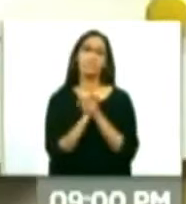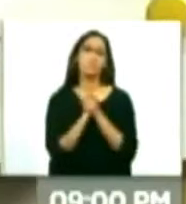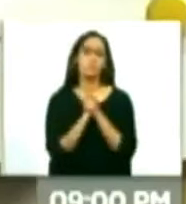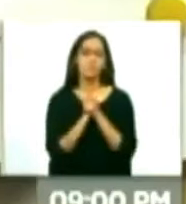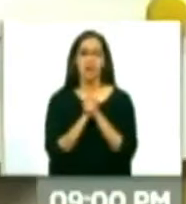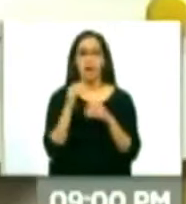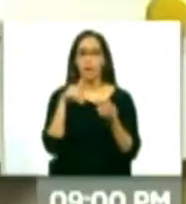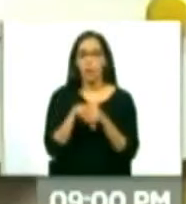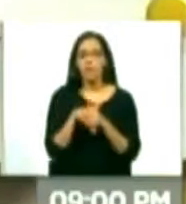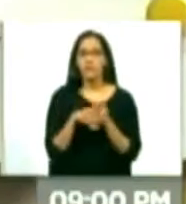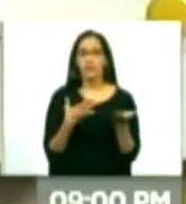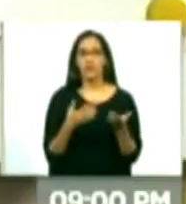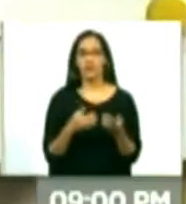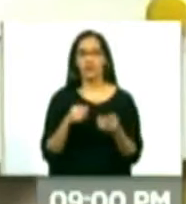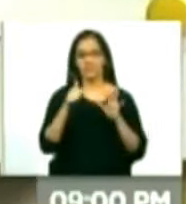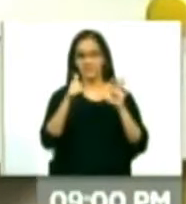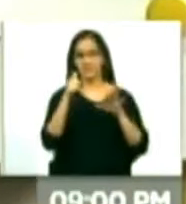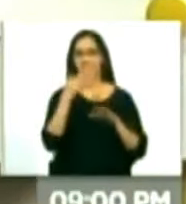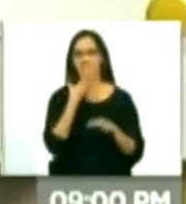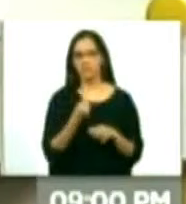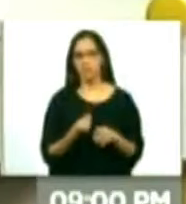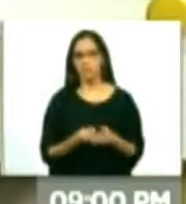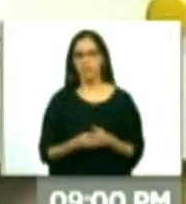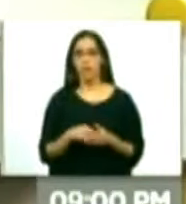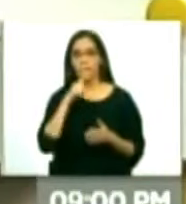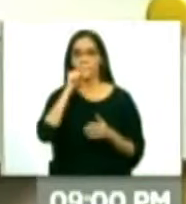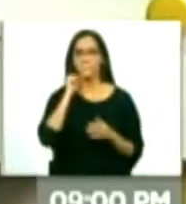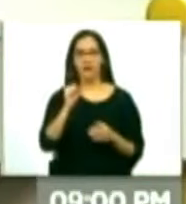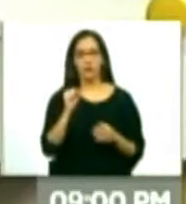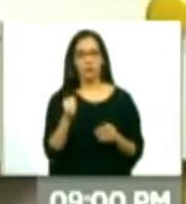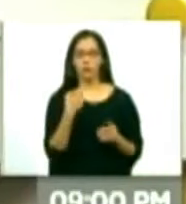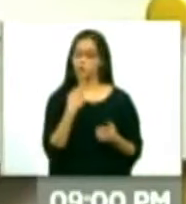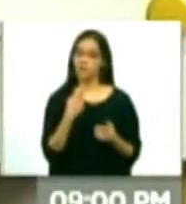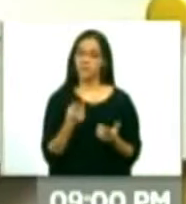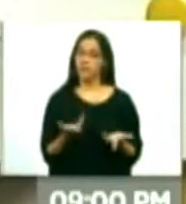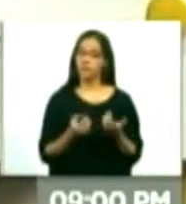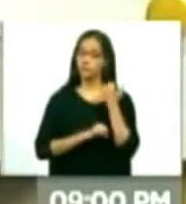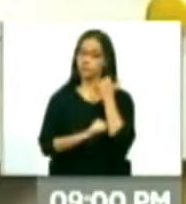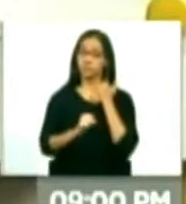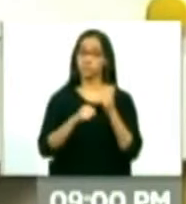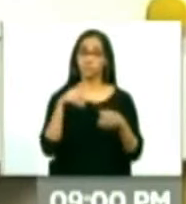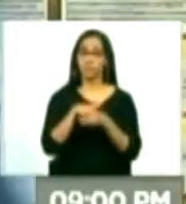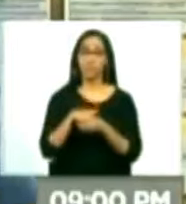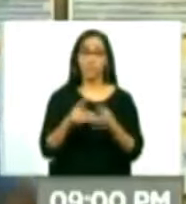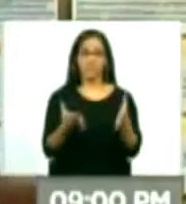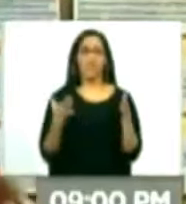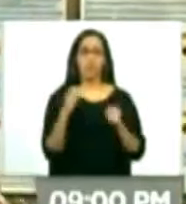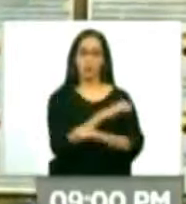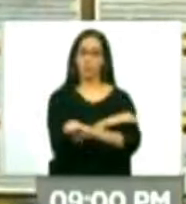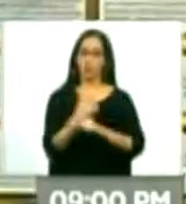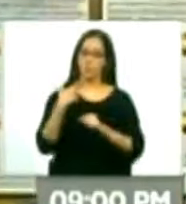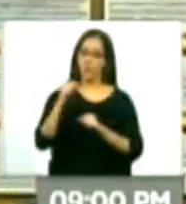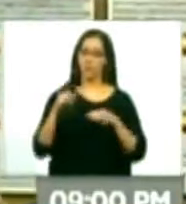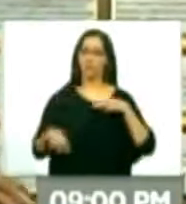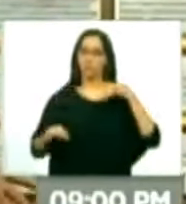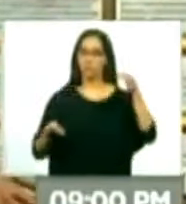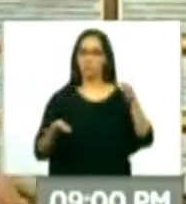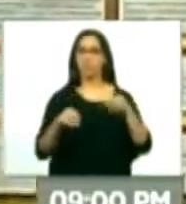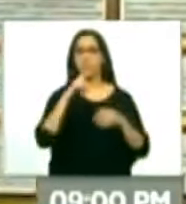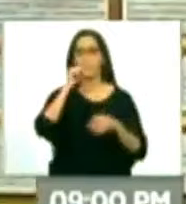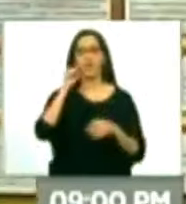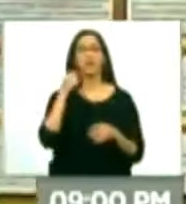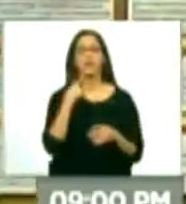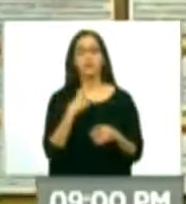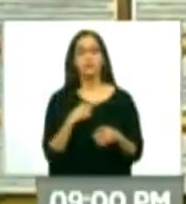Ravel, Maduro manipula la participación a su fraude electoral. Si gana la oposición, me voy a la presidencia. Nicolás dijo eso. Dile a